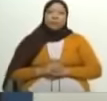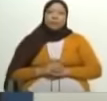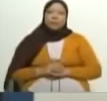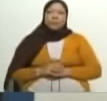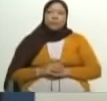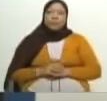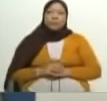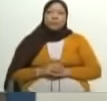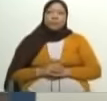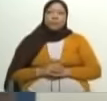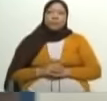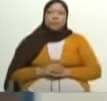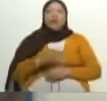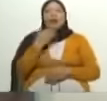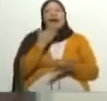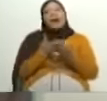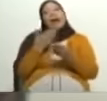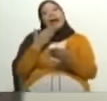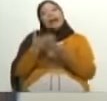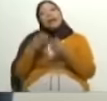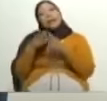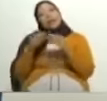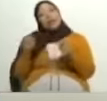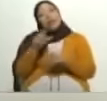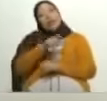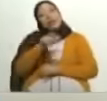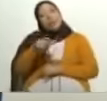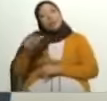declaración Muchísimas gracias a